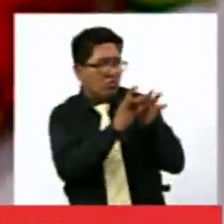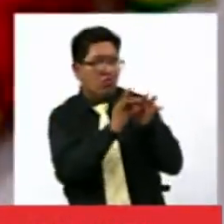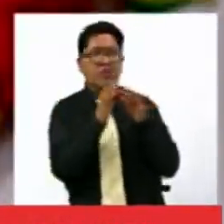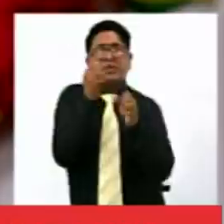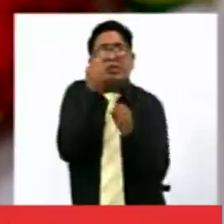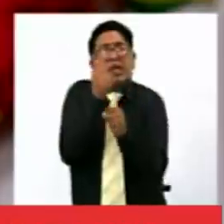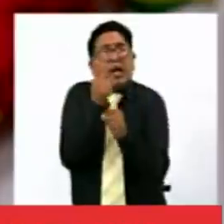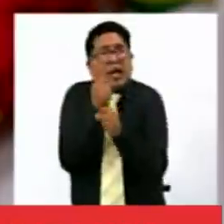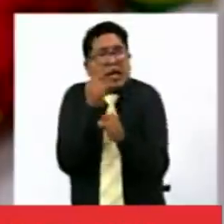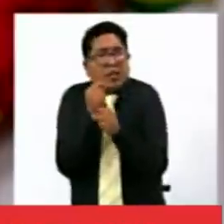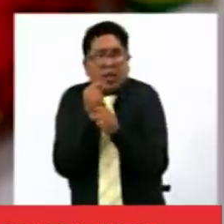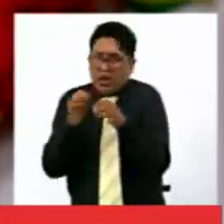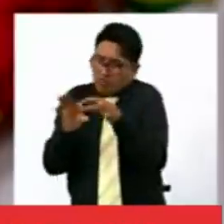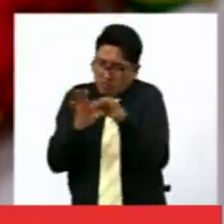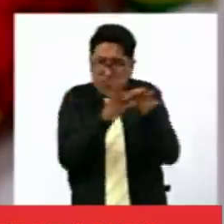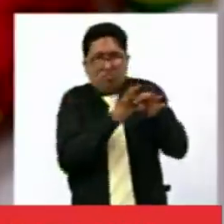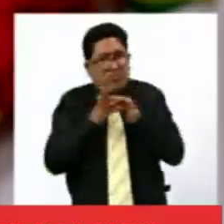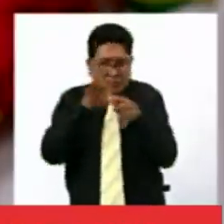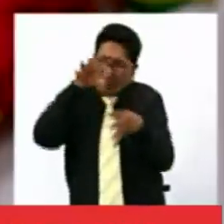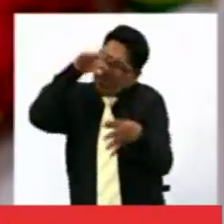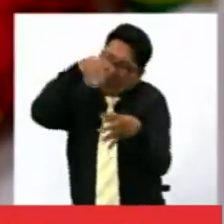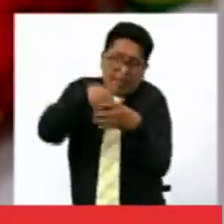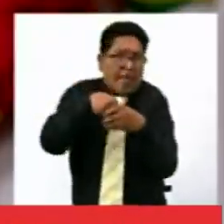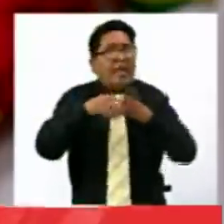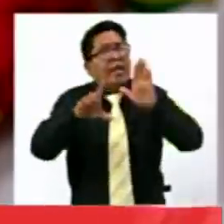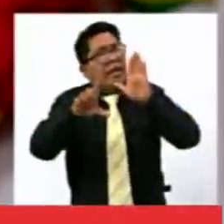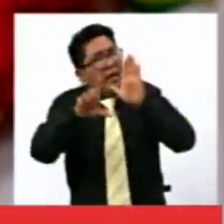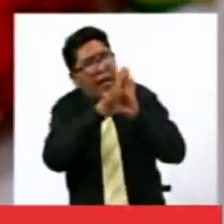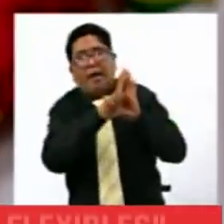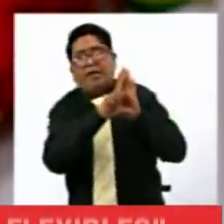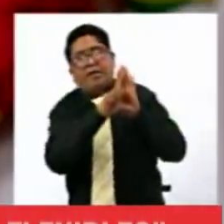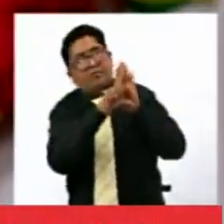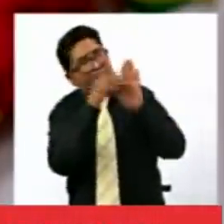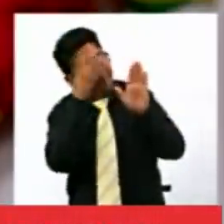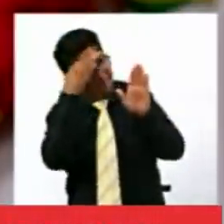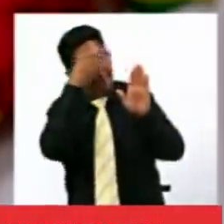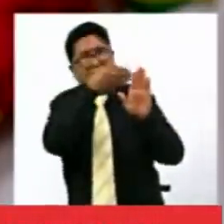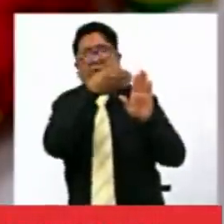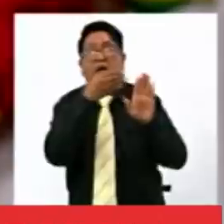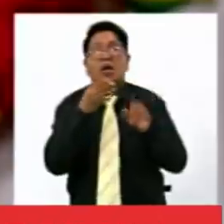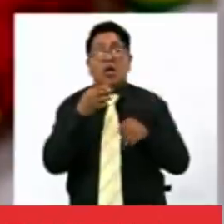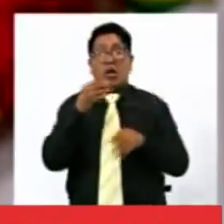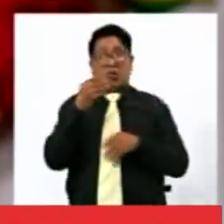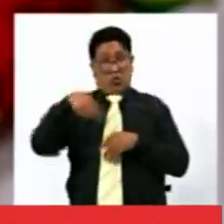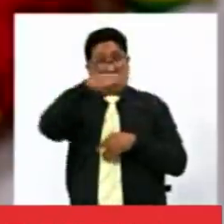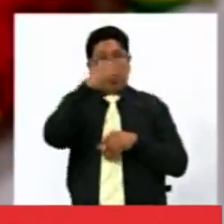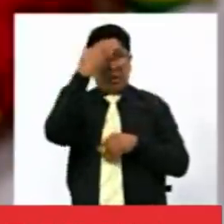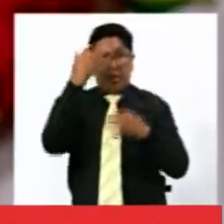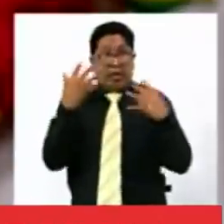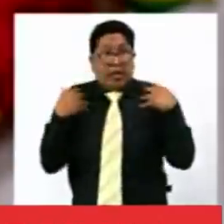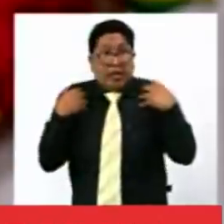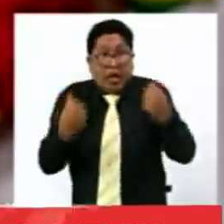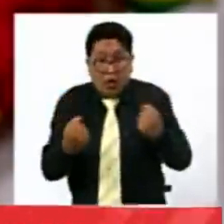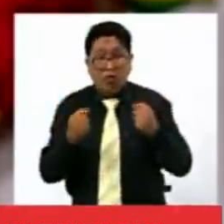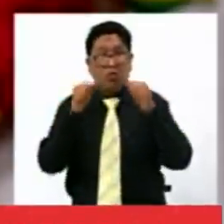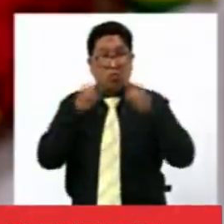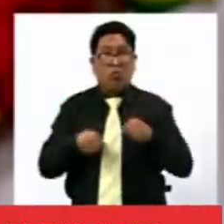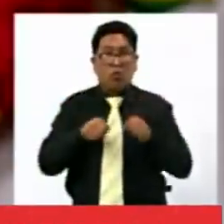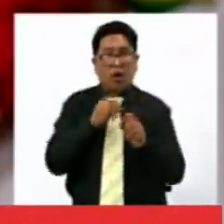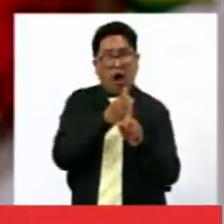y dentro de la ley y el orden la salud no tiene colores políticos y exige la